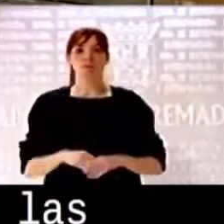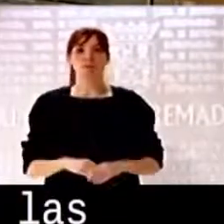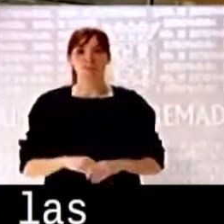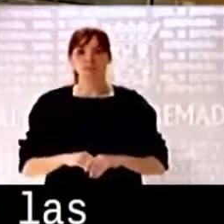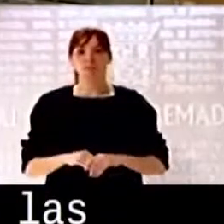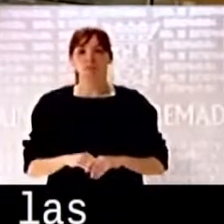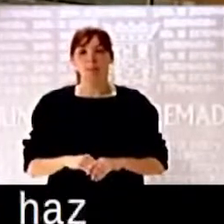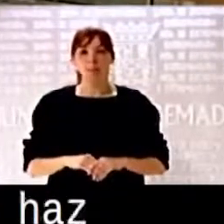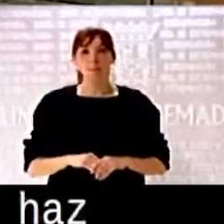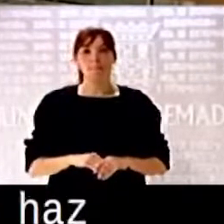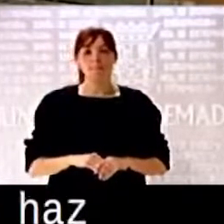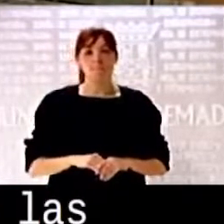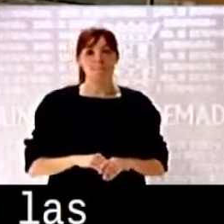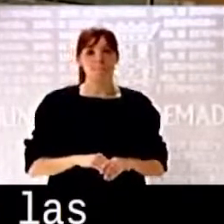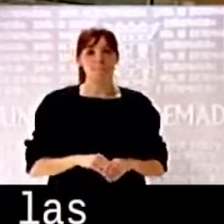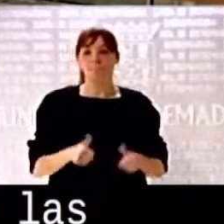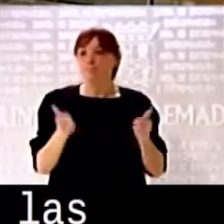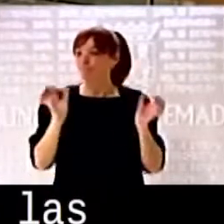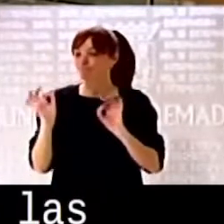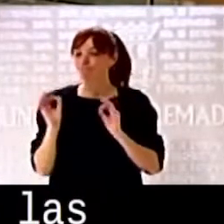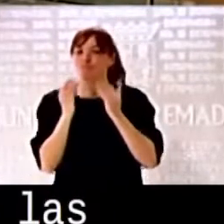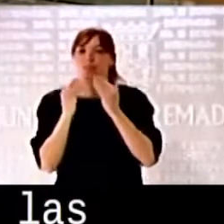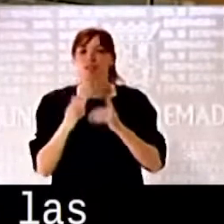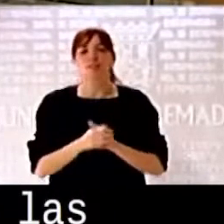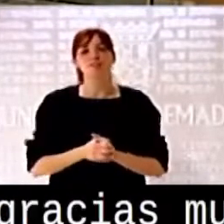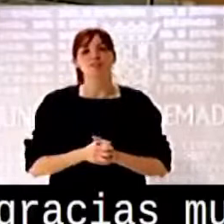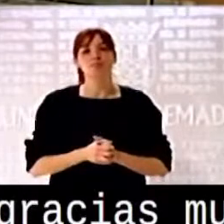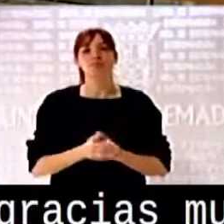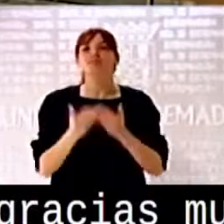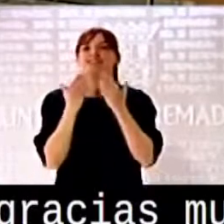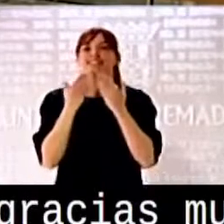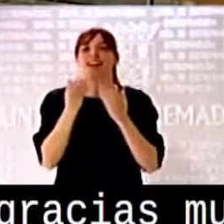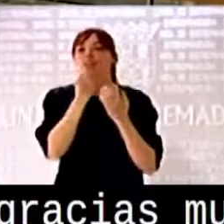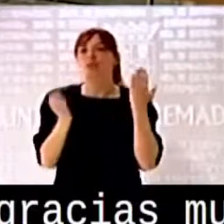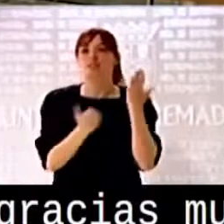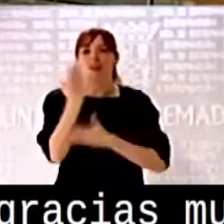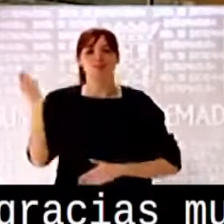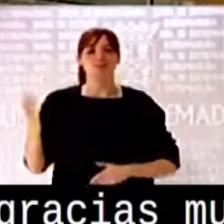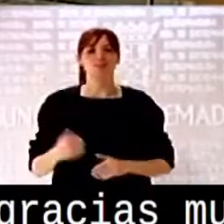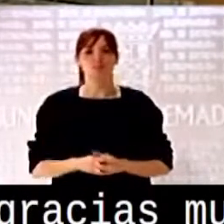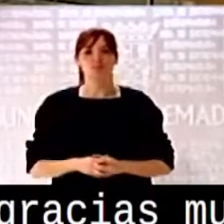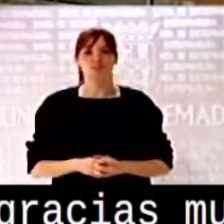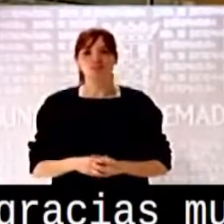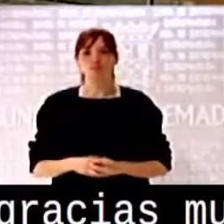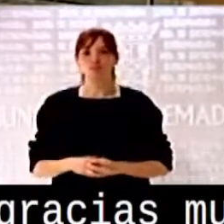Si no hay ninguna pregunta más, muchas gracias. Muy bien, muchas gracias. Buen día.